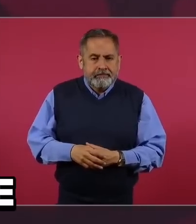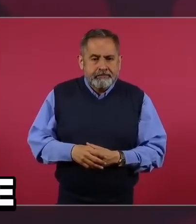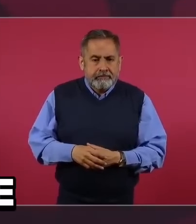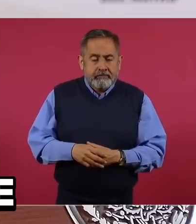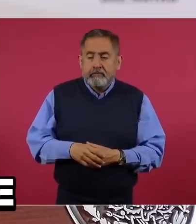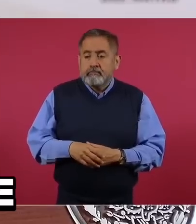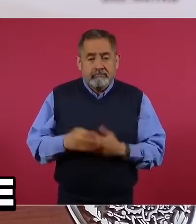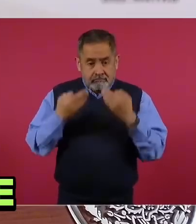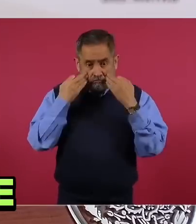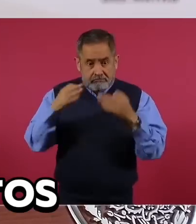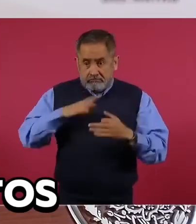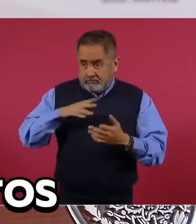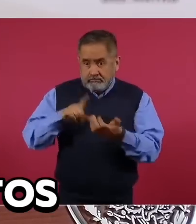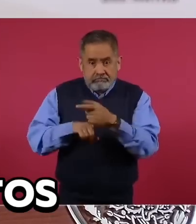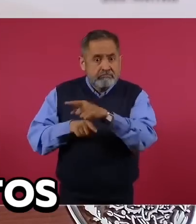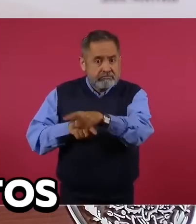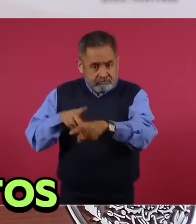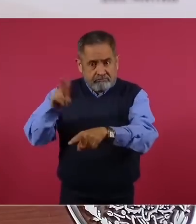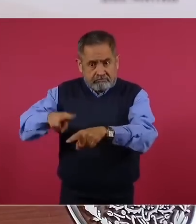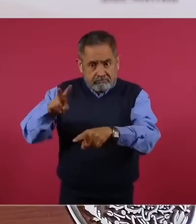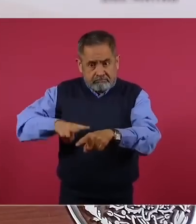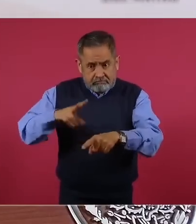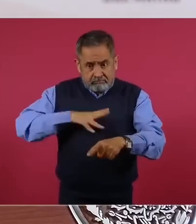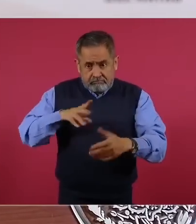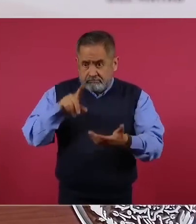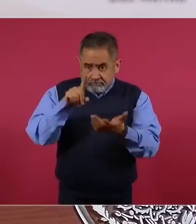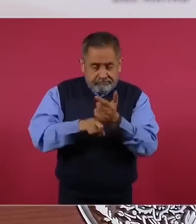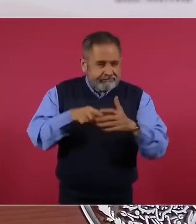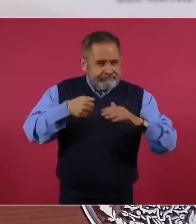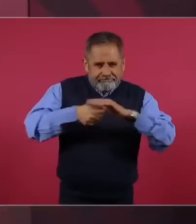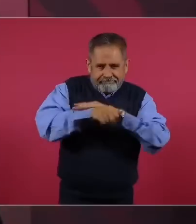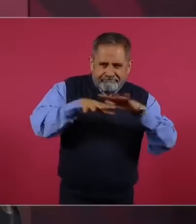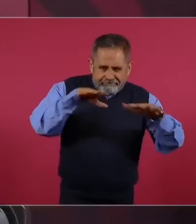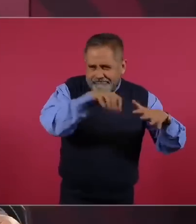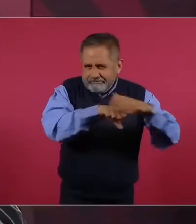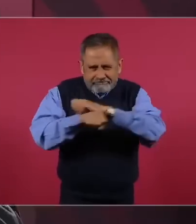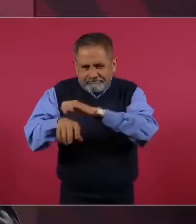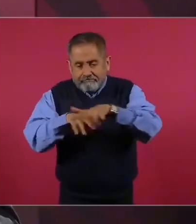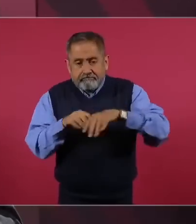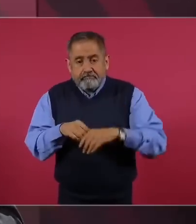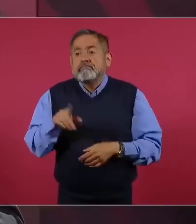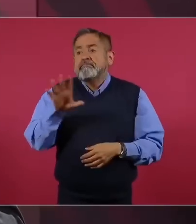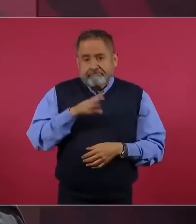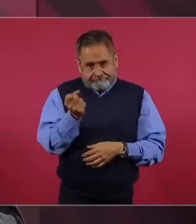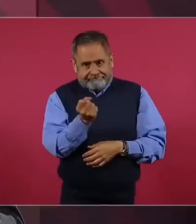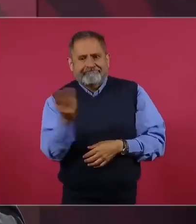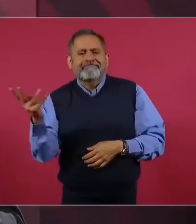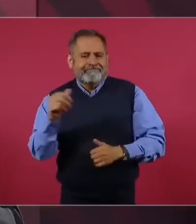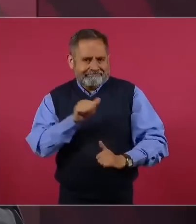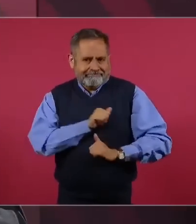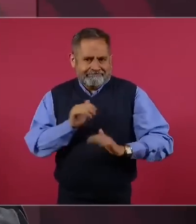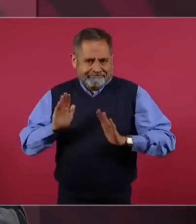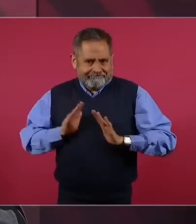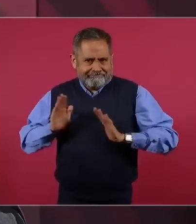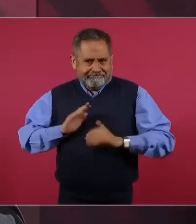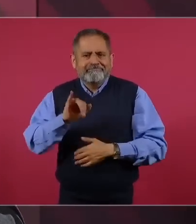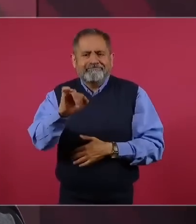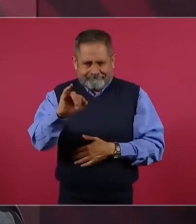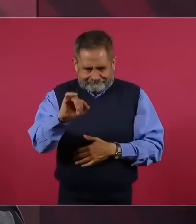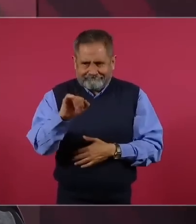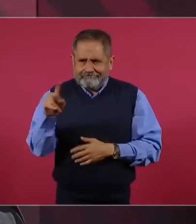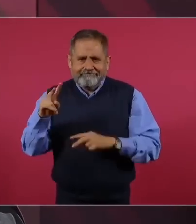está demostrado que cuando sucedieron estos hechos salieron soldados a la calle en